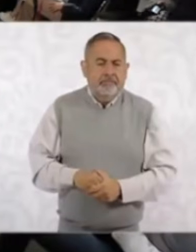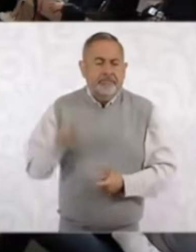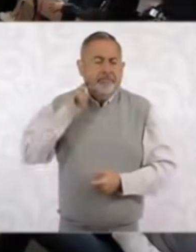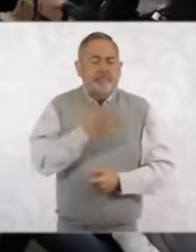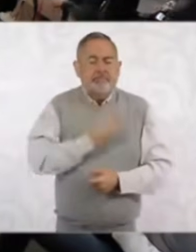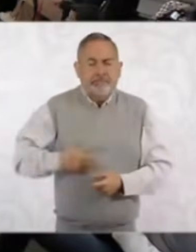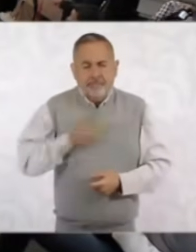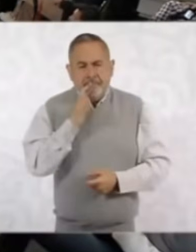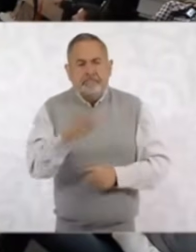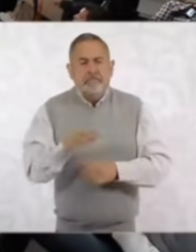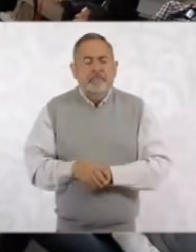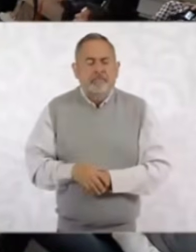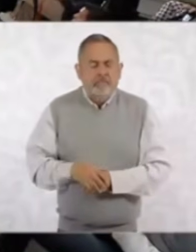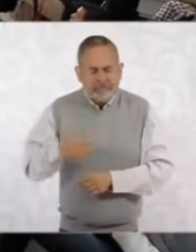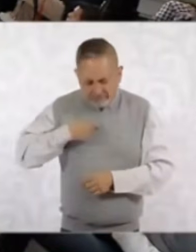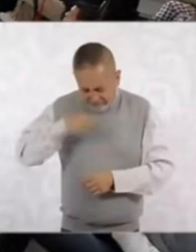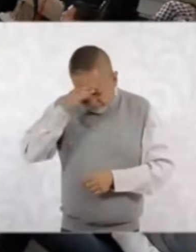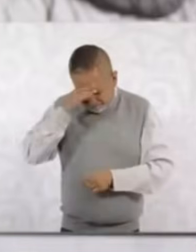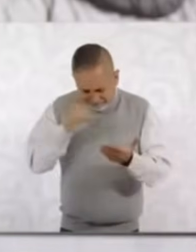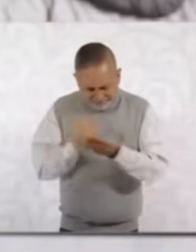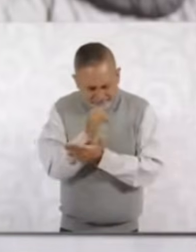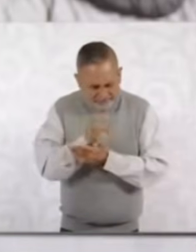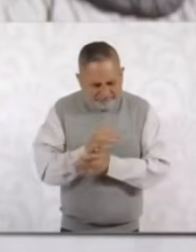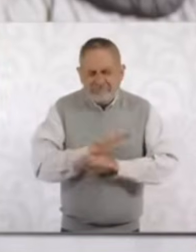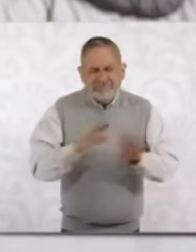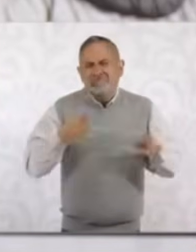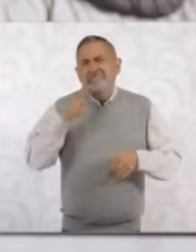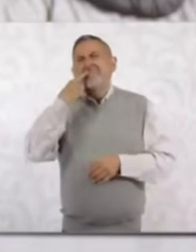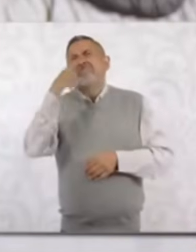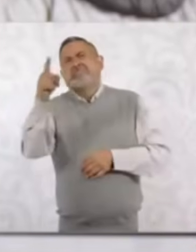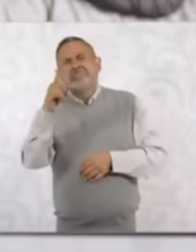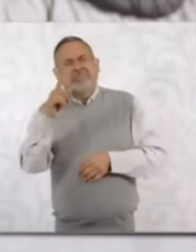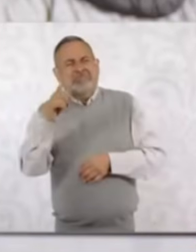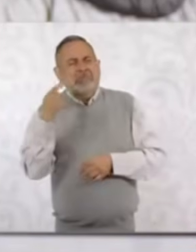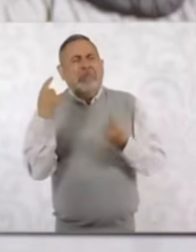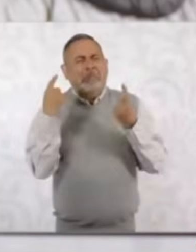bien, de finalmente no denunciar, no presentar